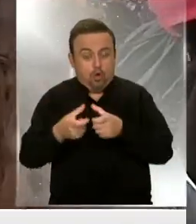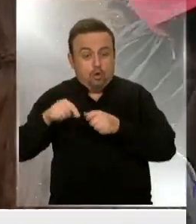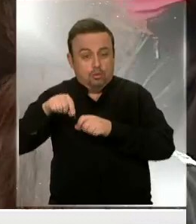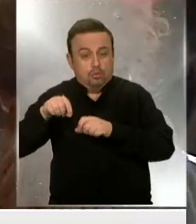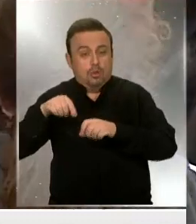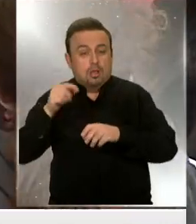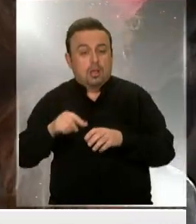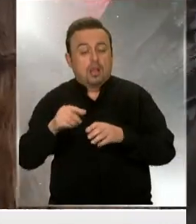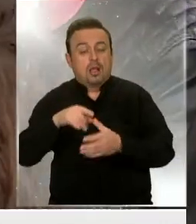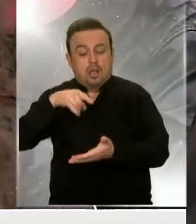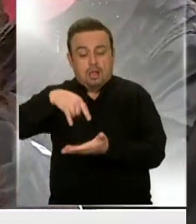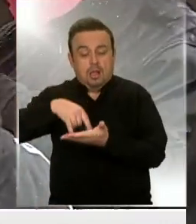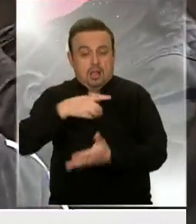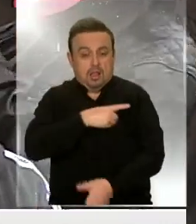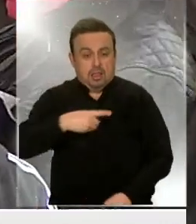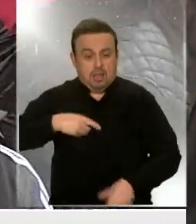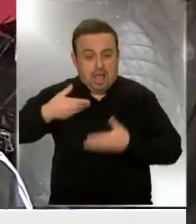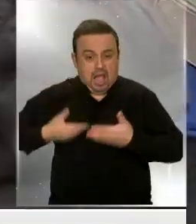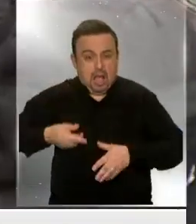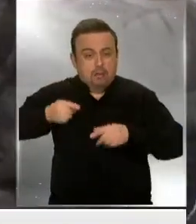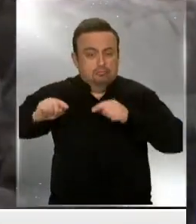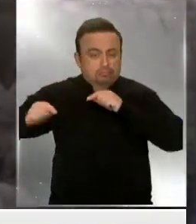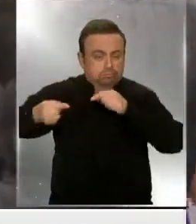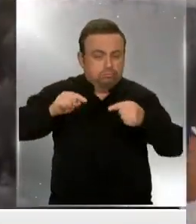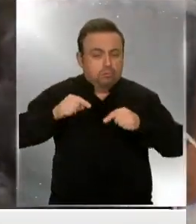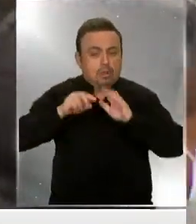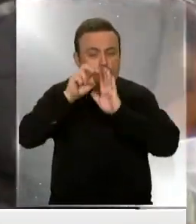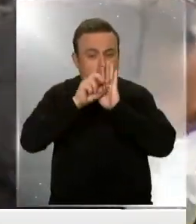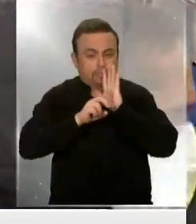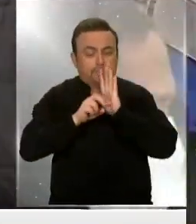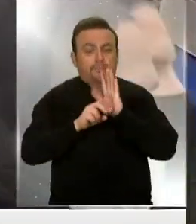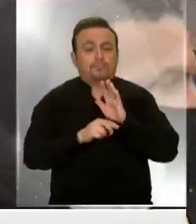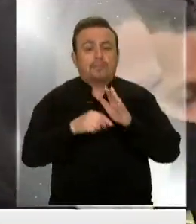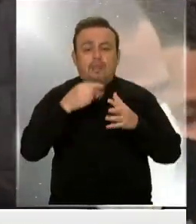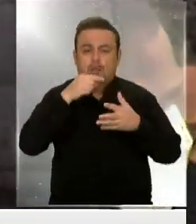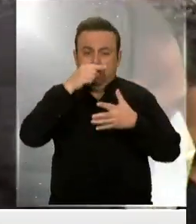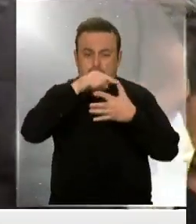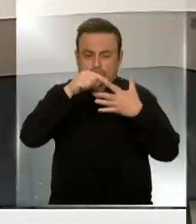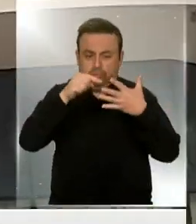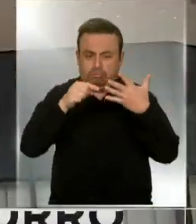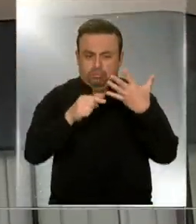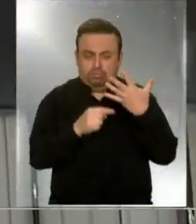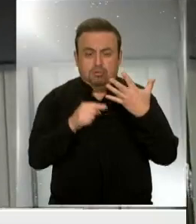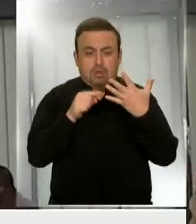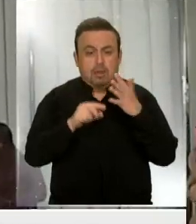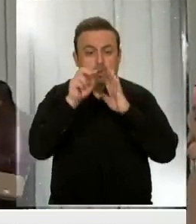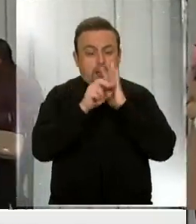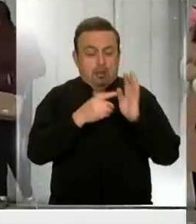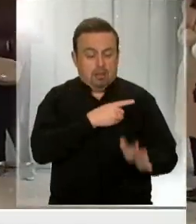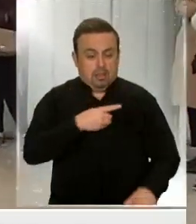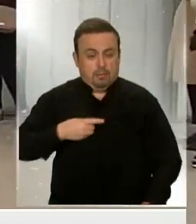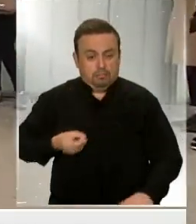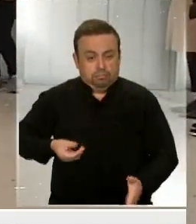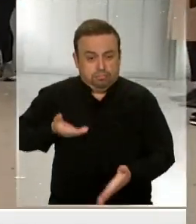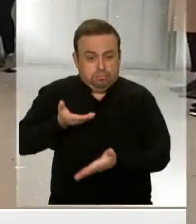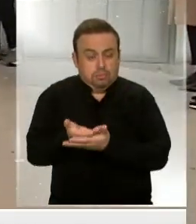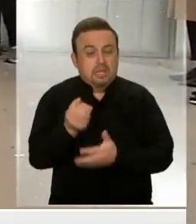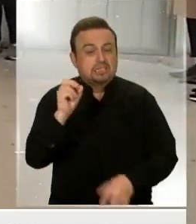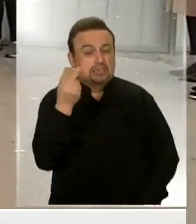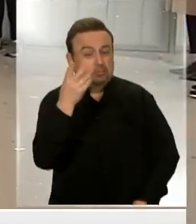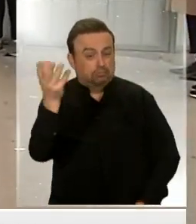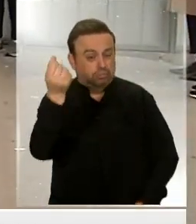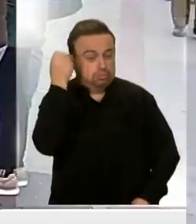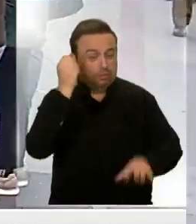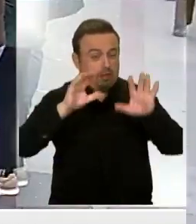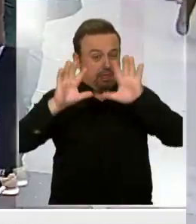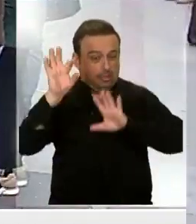Constitución de la Cámara de Diputados en este momento los proyectos. Eran varios proyectos los que presentaron los diputados respecto a este segundo retiro